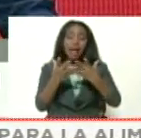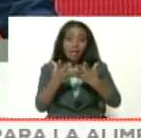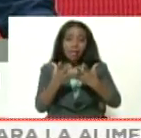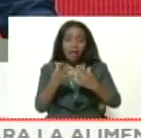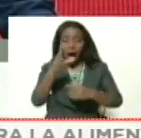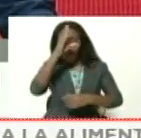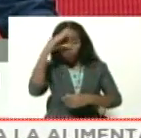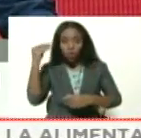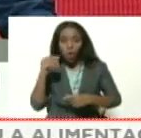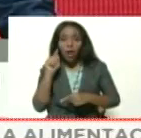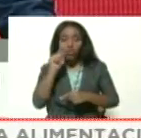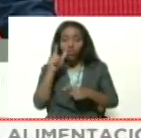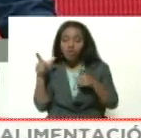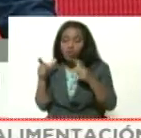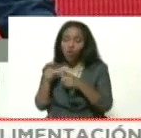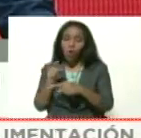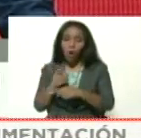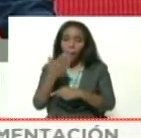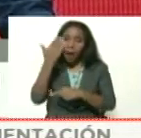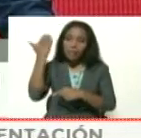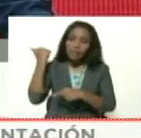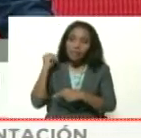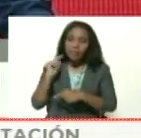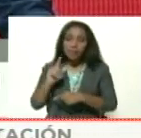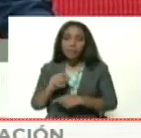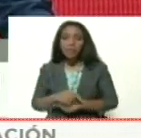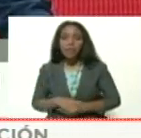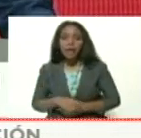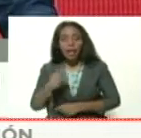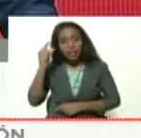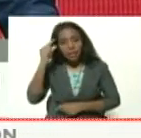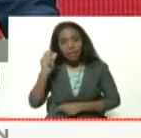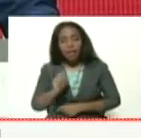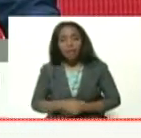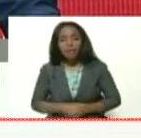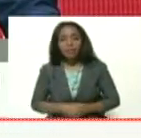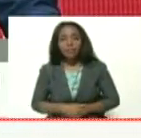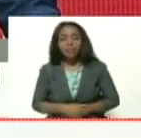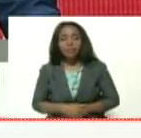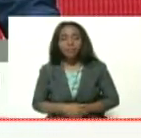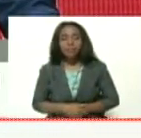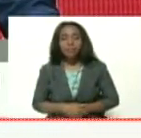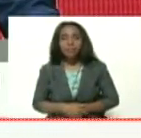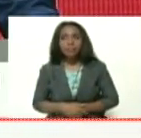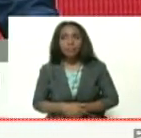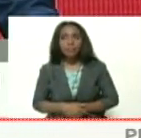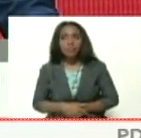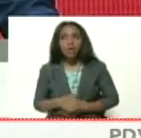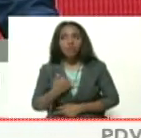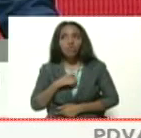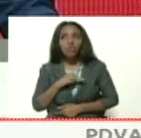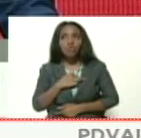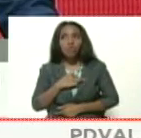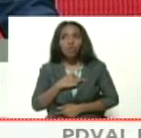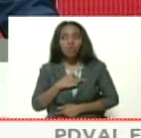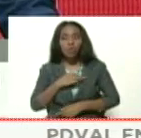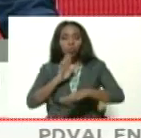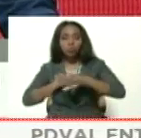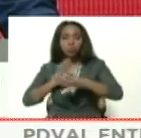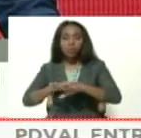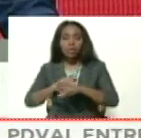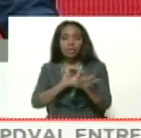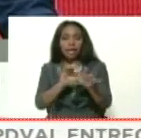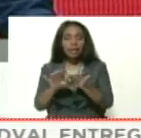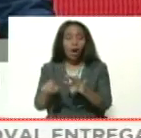Trump en tu reunión en Estados Unidos en días pasados. Llamamos al secretario general